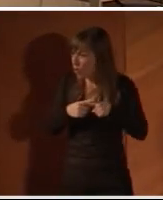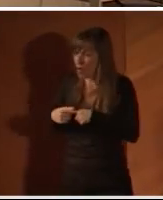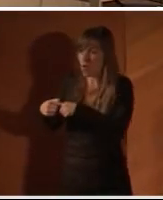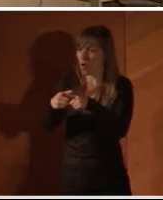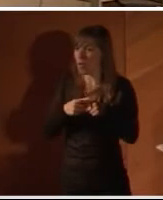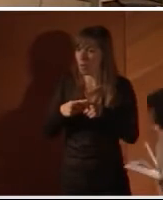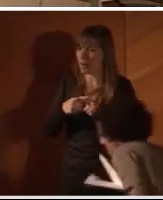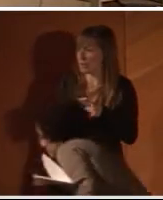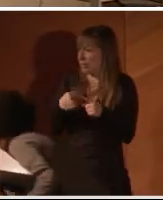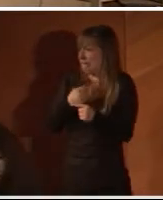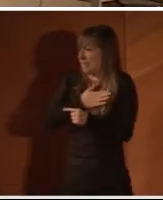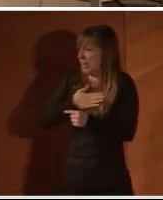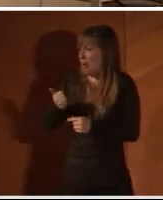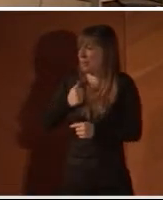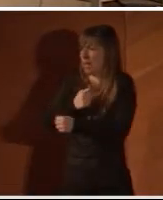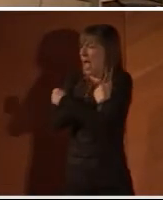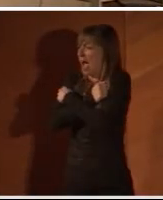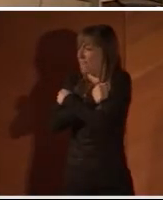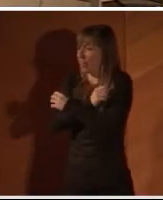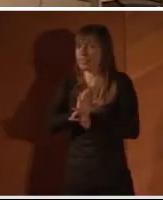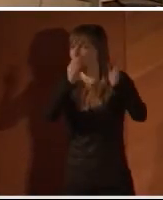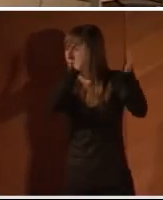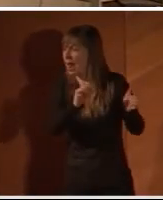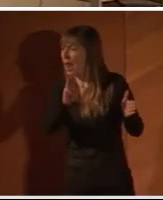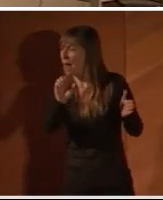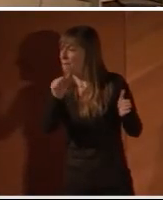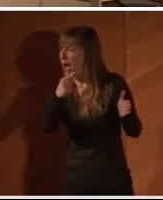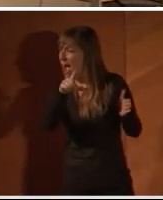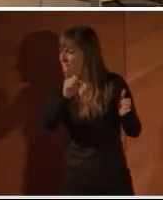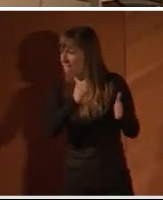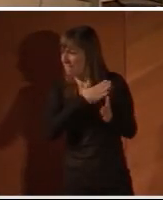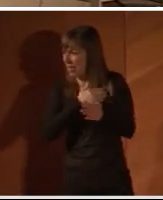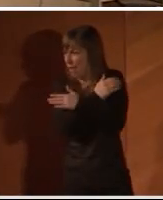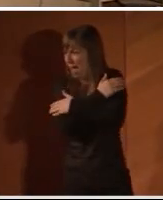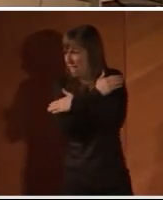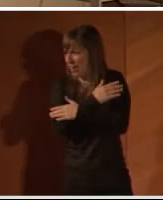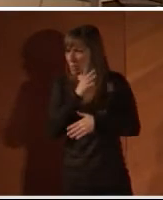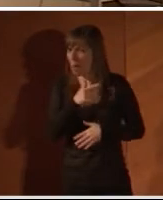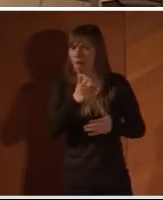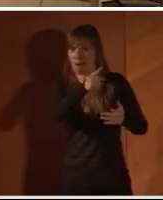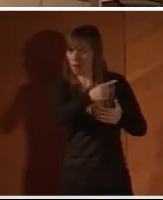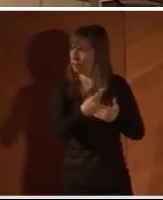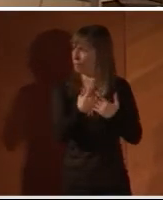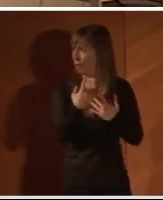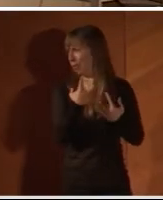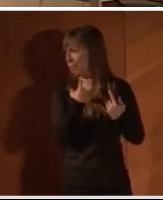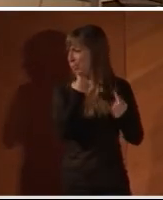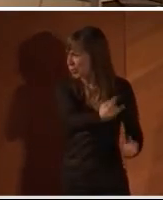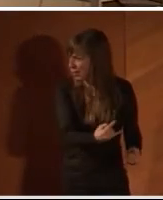un abrazo sentido a Pablo, que fue el que nos metió en esta aventura. Muchísimas gracias,